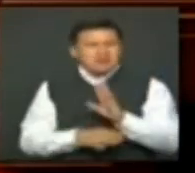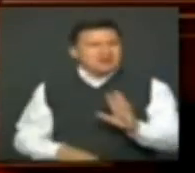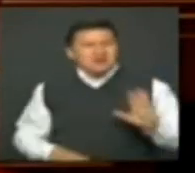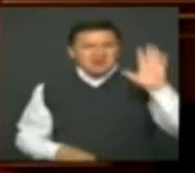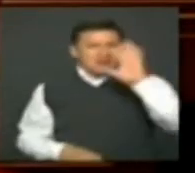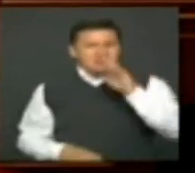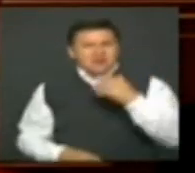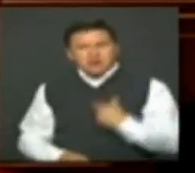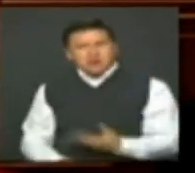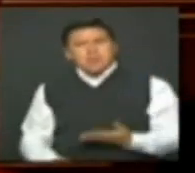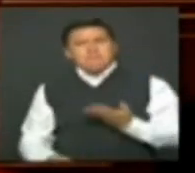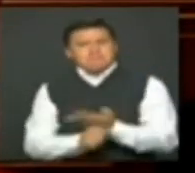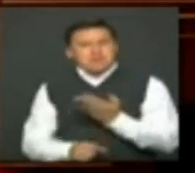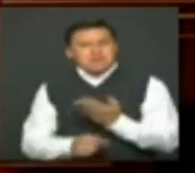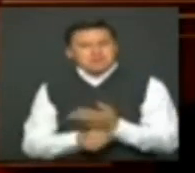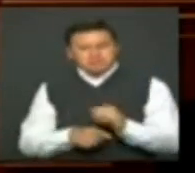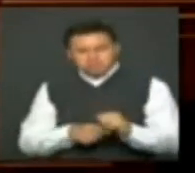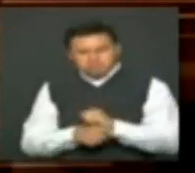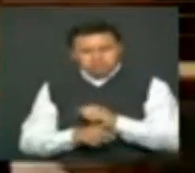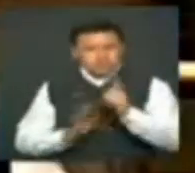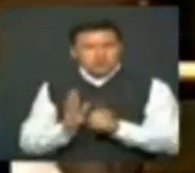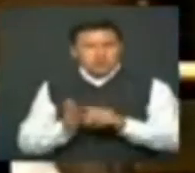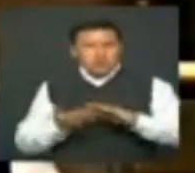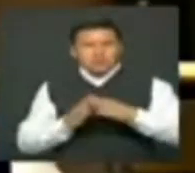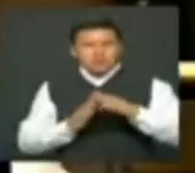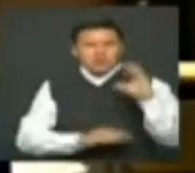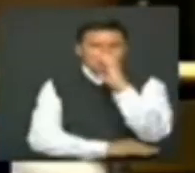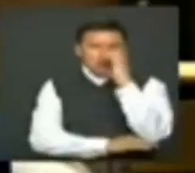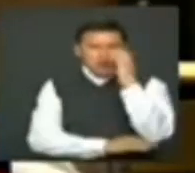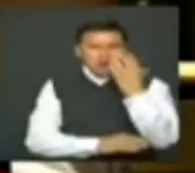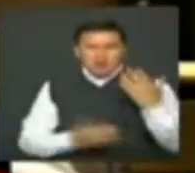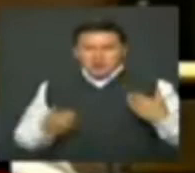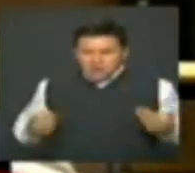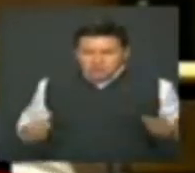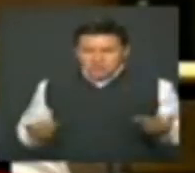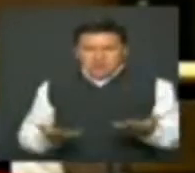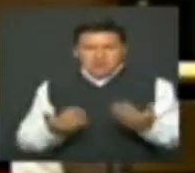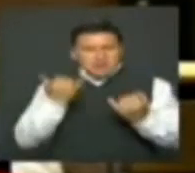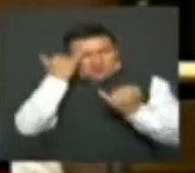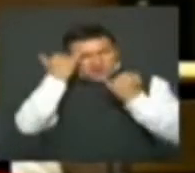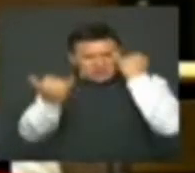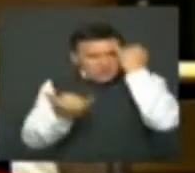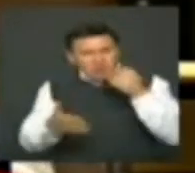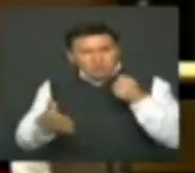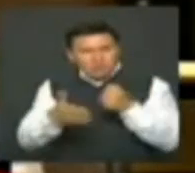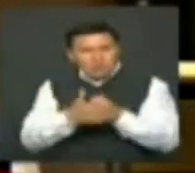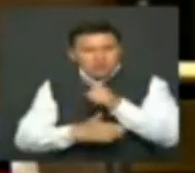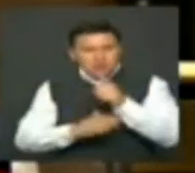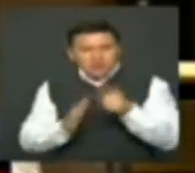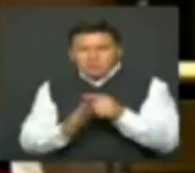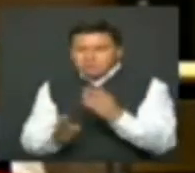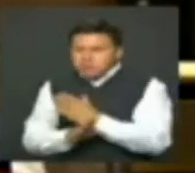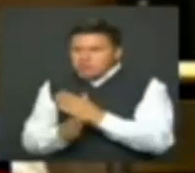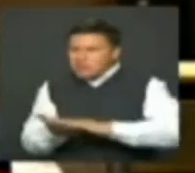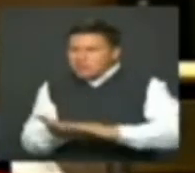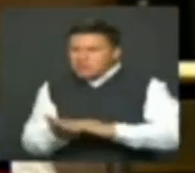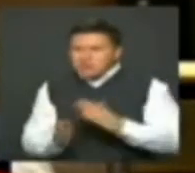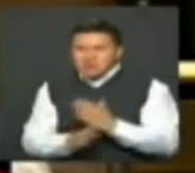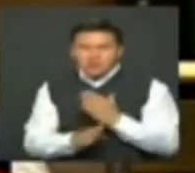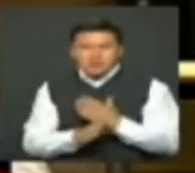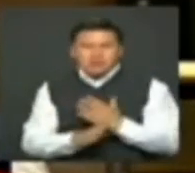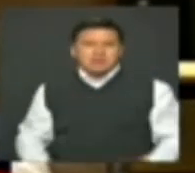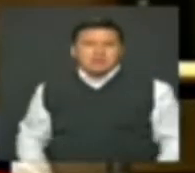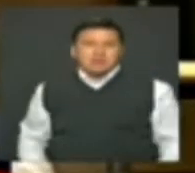y plantear desde el ejercicio que el pueblo colombiano nos ha encomendado ideas de cómo superar los problemas que tenemos. De